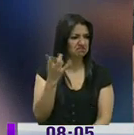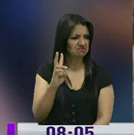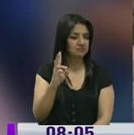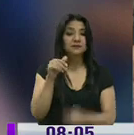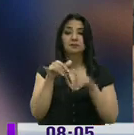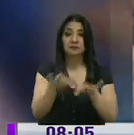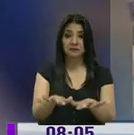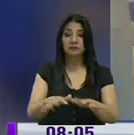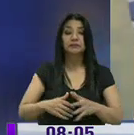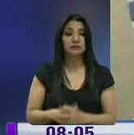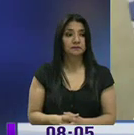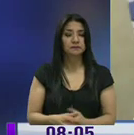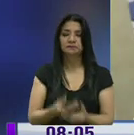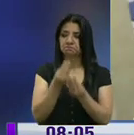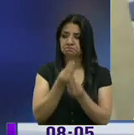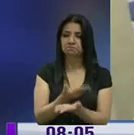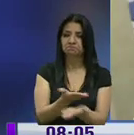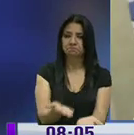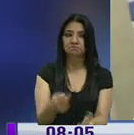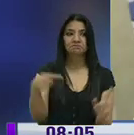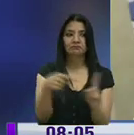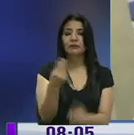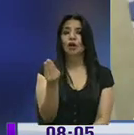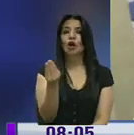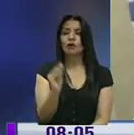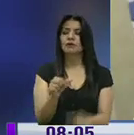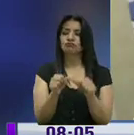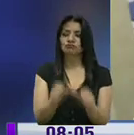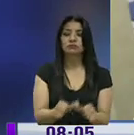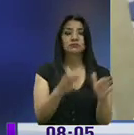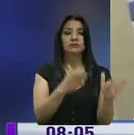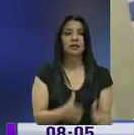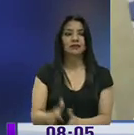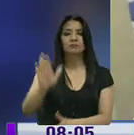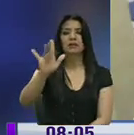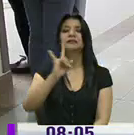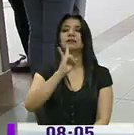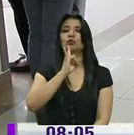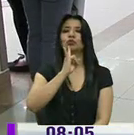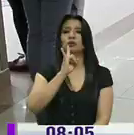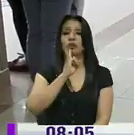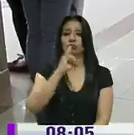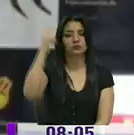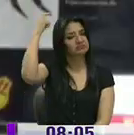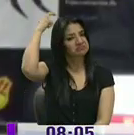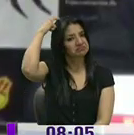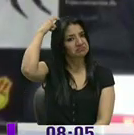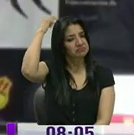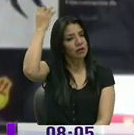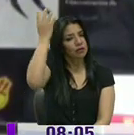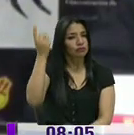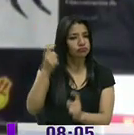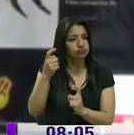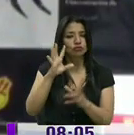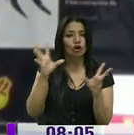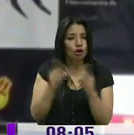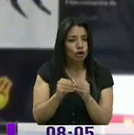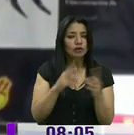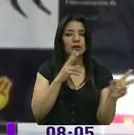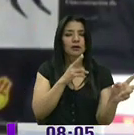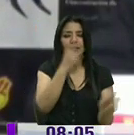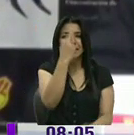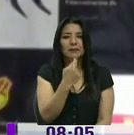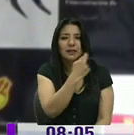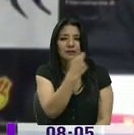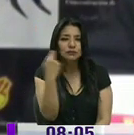dio a conocer que el nadador continuará con su tratamiento de neurorehabilitación desarrollará al menos unos